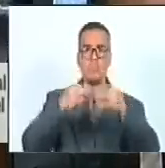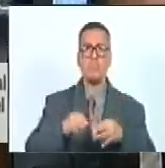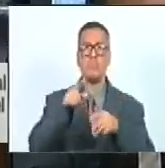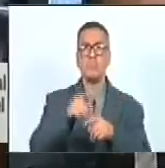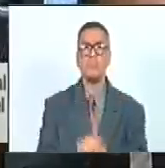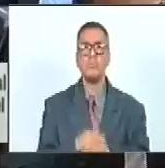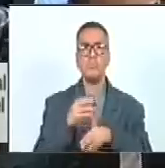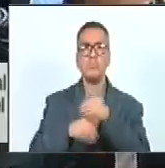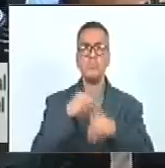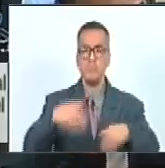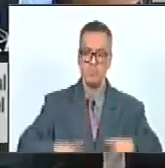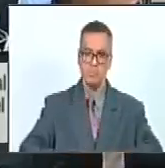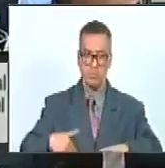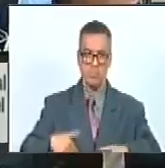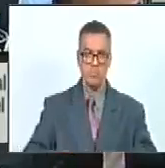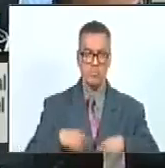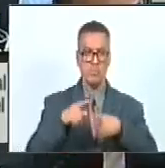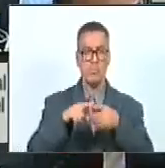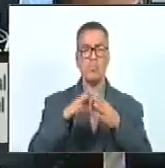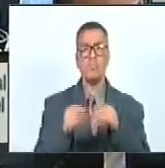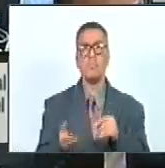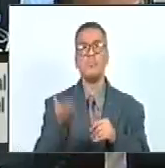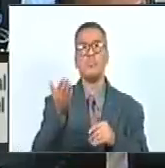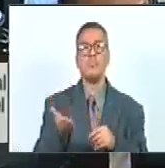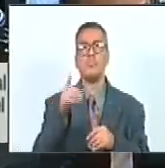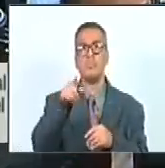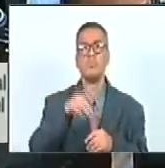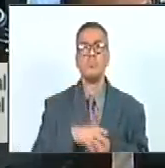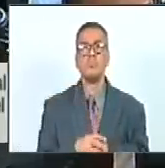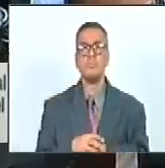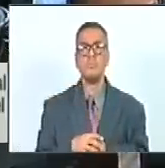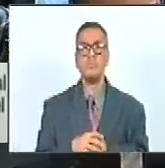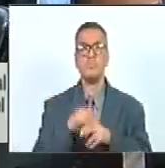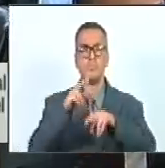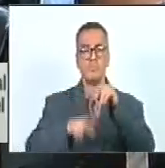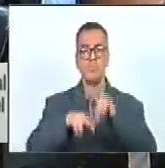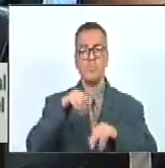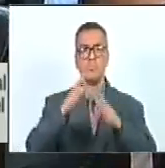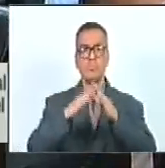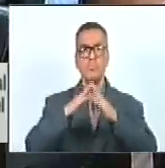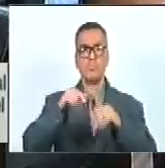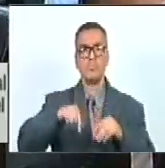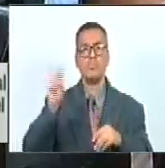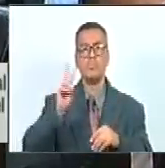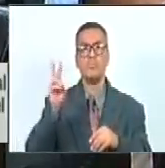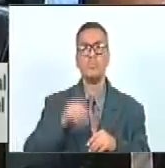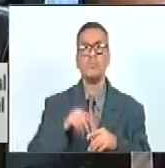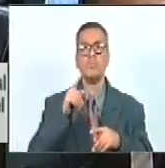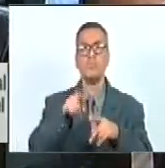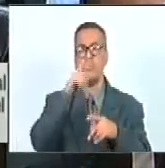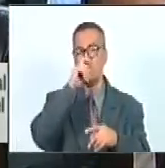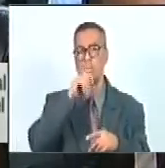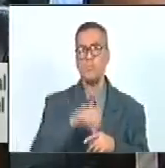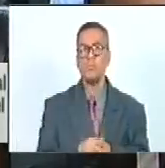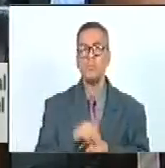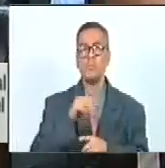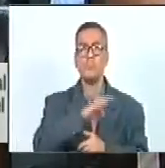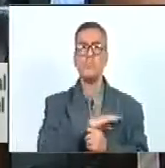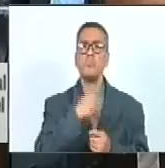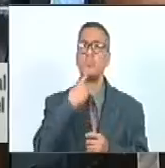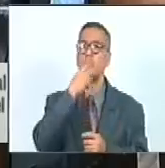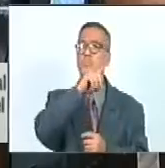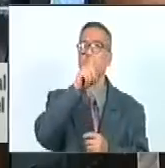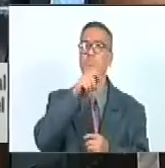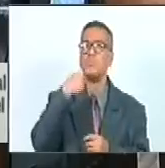lo que ha sido un esfuerzo importante para la construcción de vivienda en Venezuela en estos años. Si a mí me preguntaran,